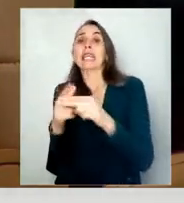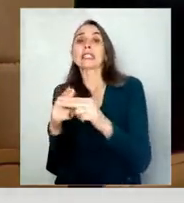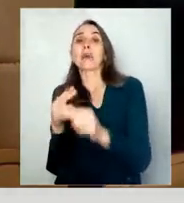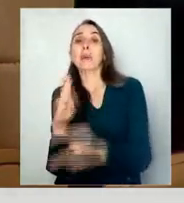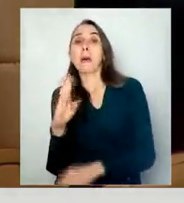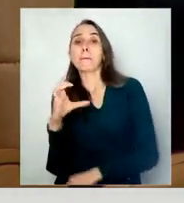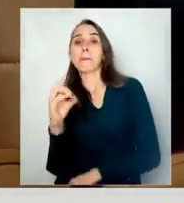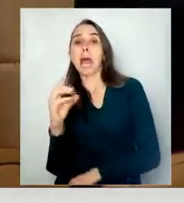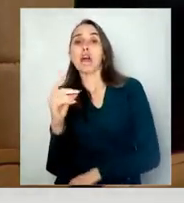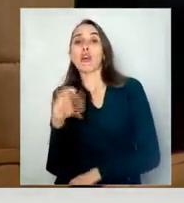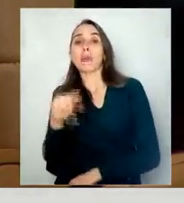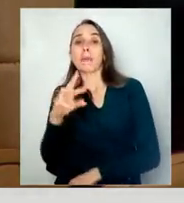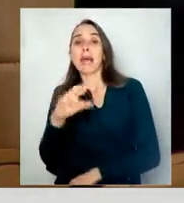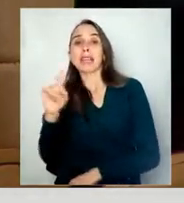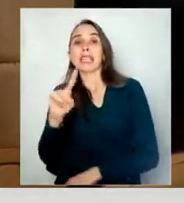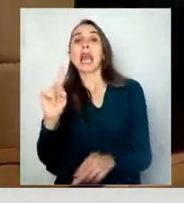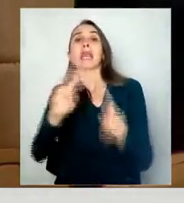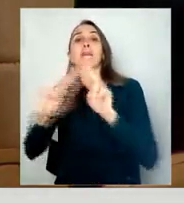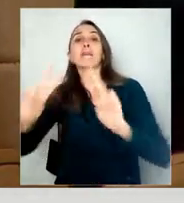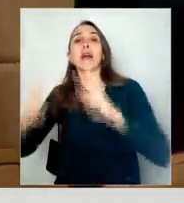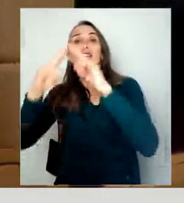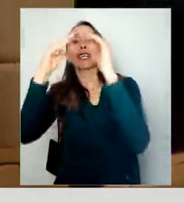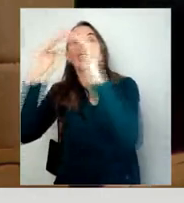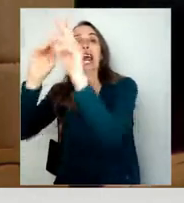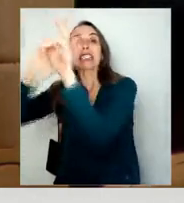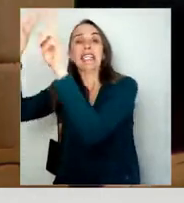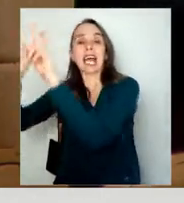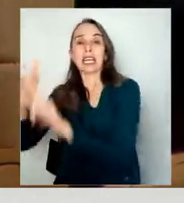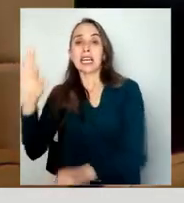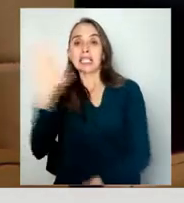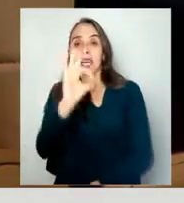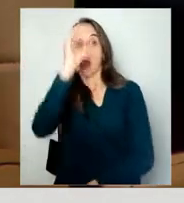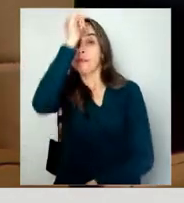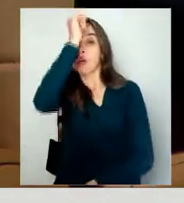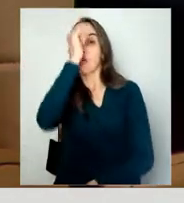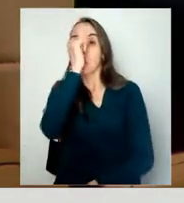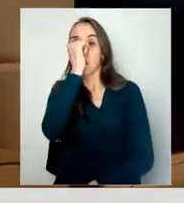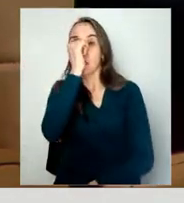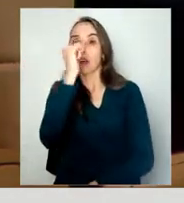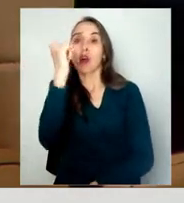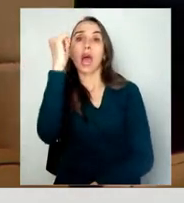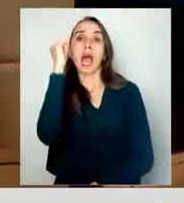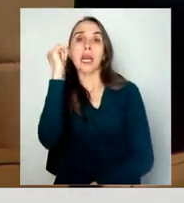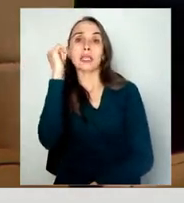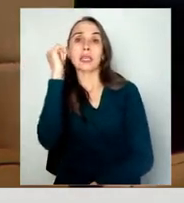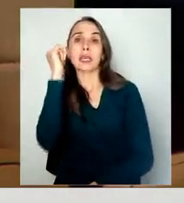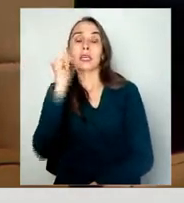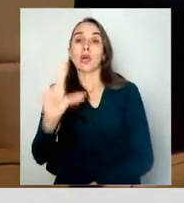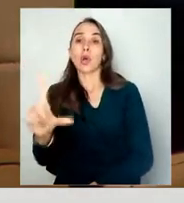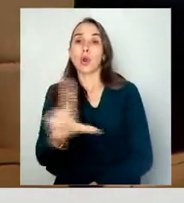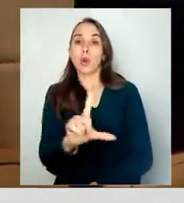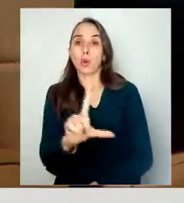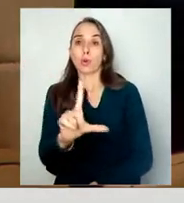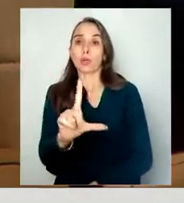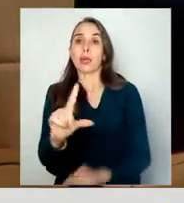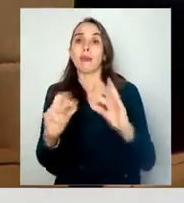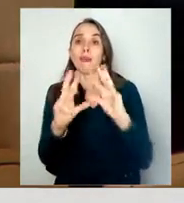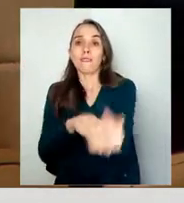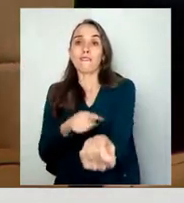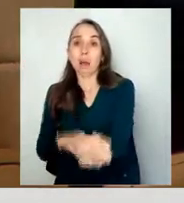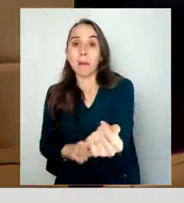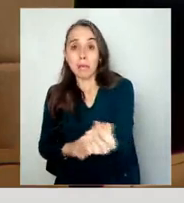las inundaciones el sábado el domingo y ayer lunes la familia concurrieron